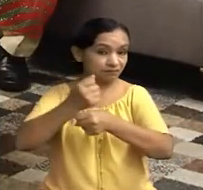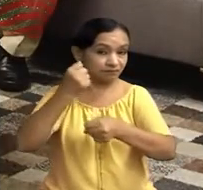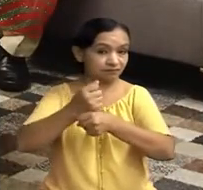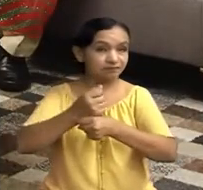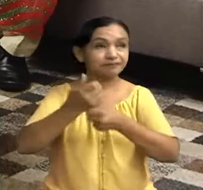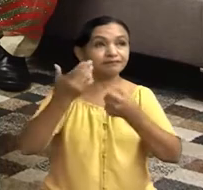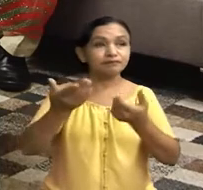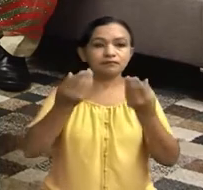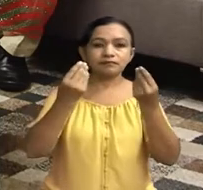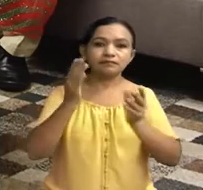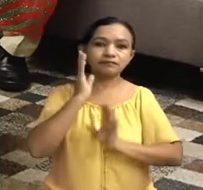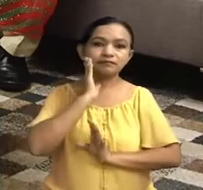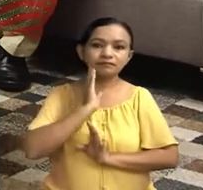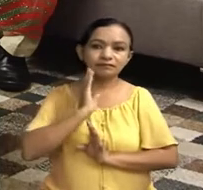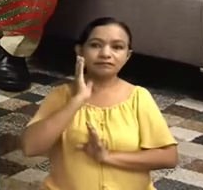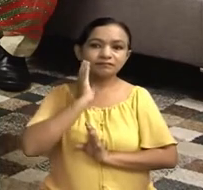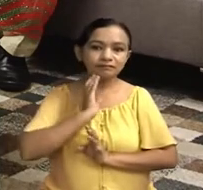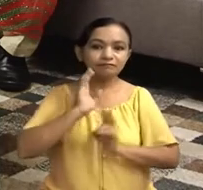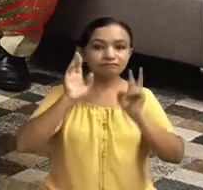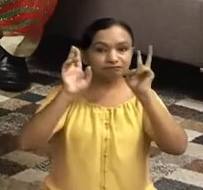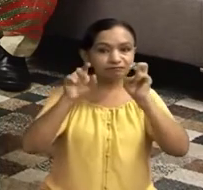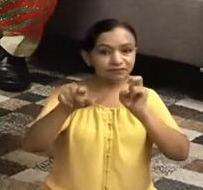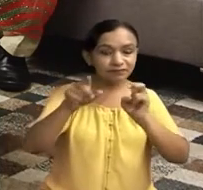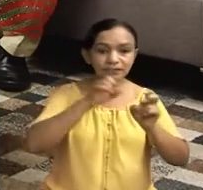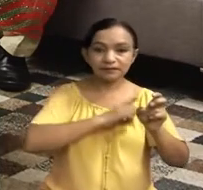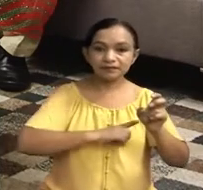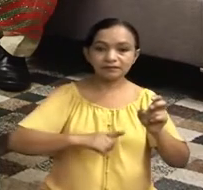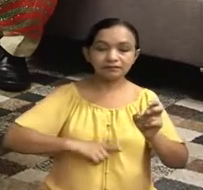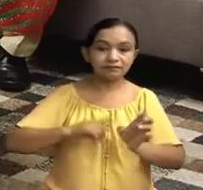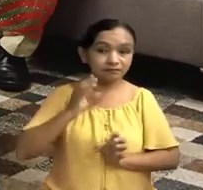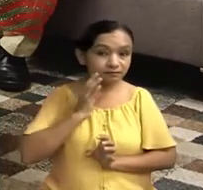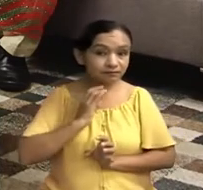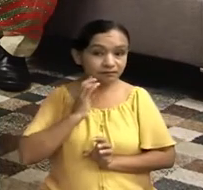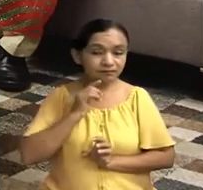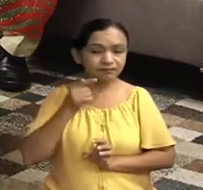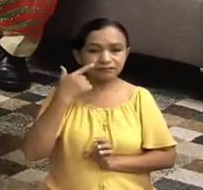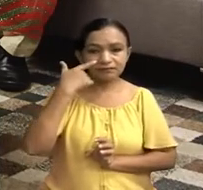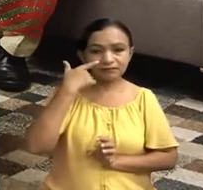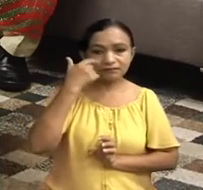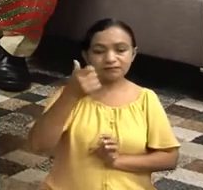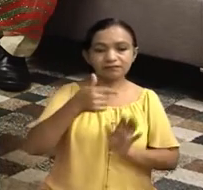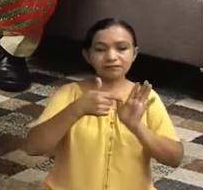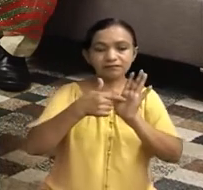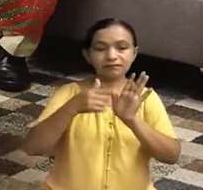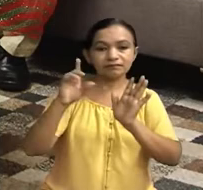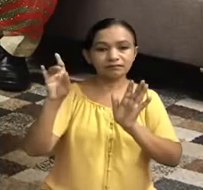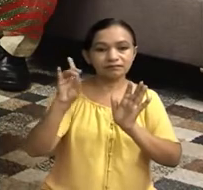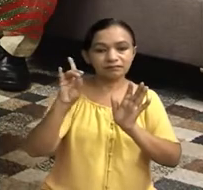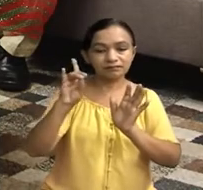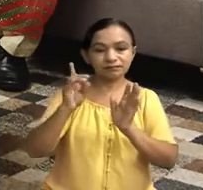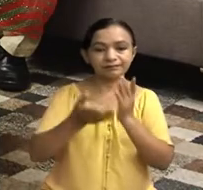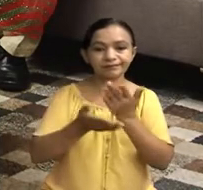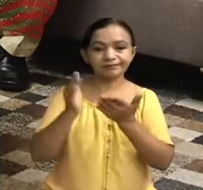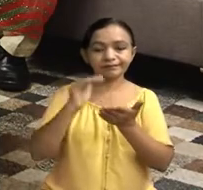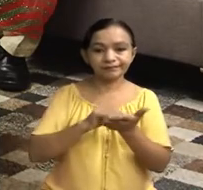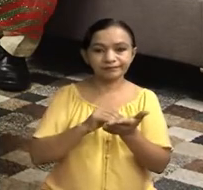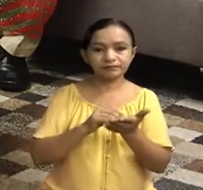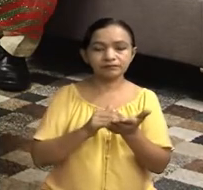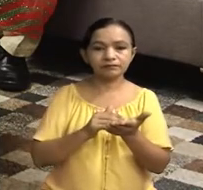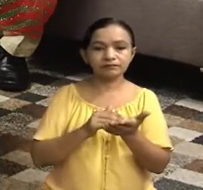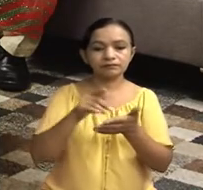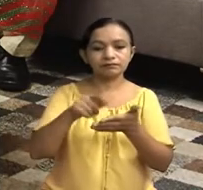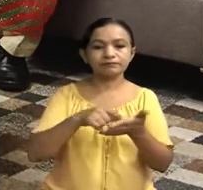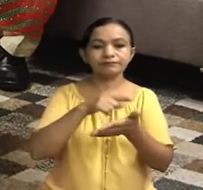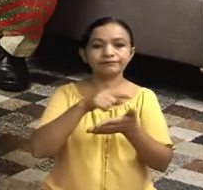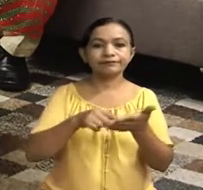mucha expertise ya sobre estos temas, diputado, conocer un poquito lo que implica a partir del ejemplo boliviano, esa repetición de guión. Vamos a las